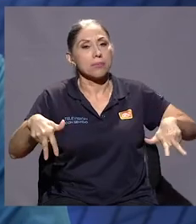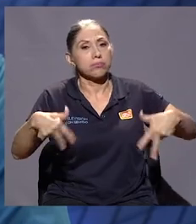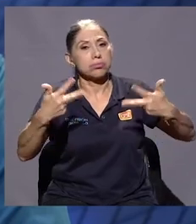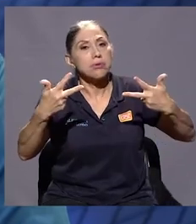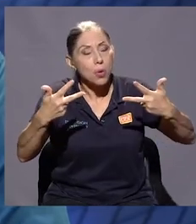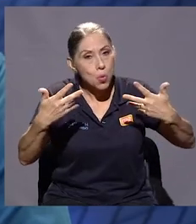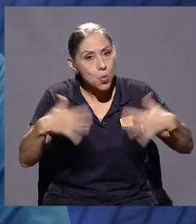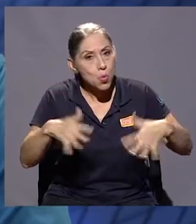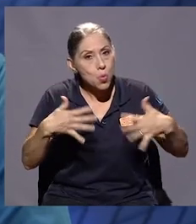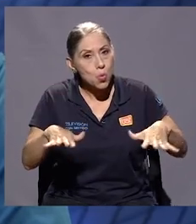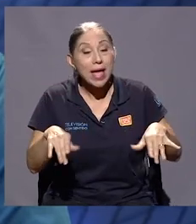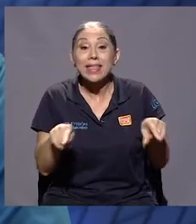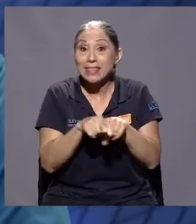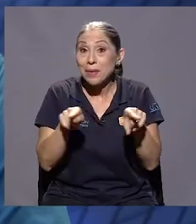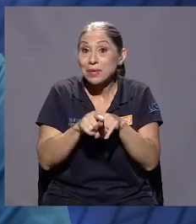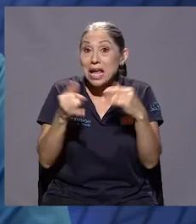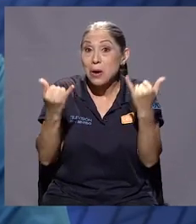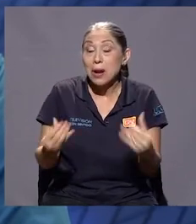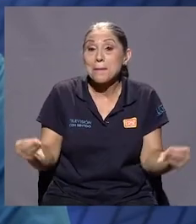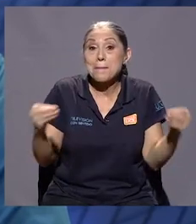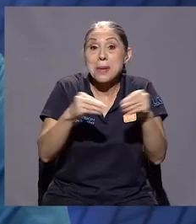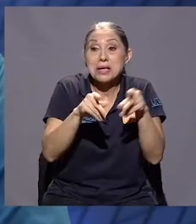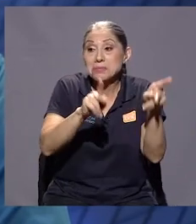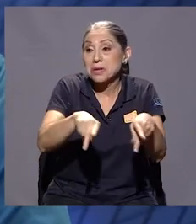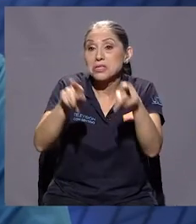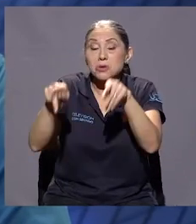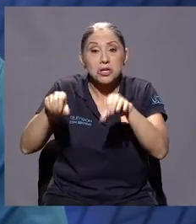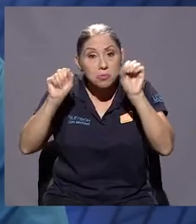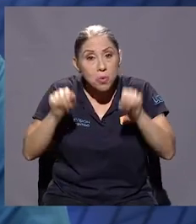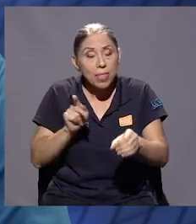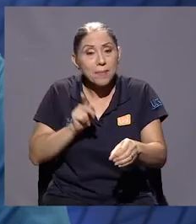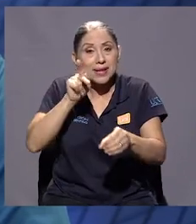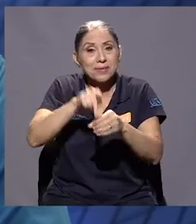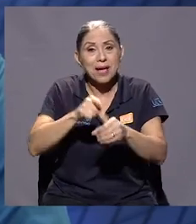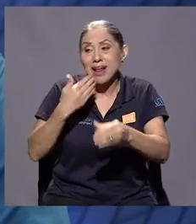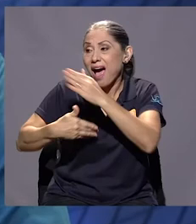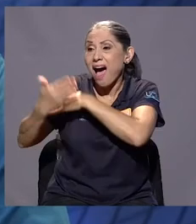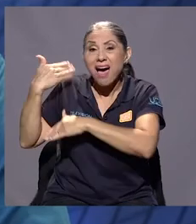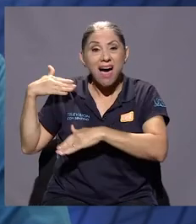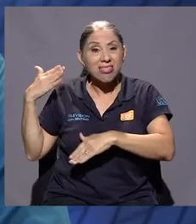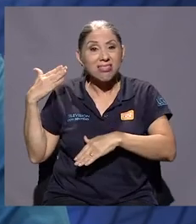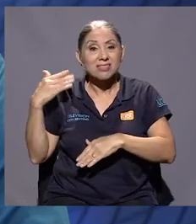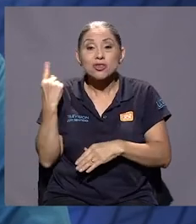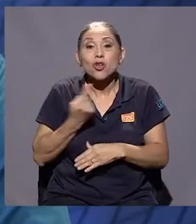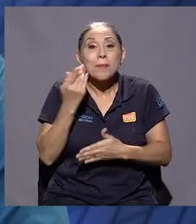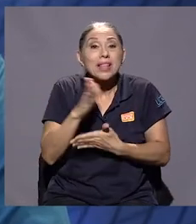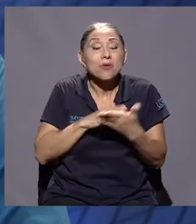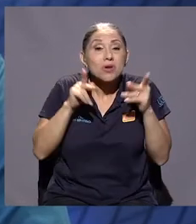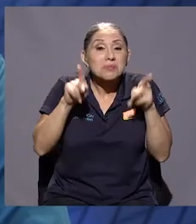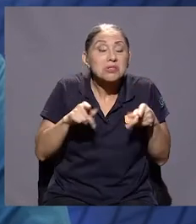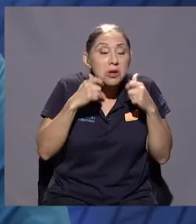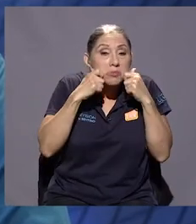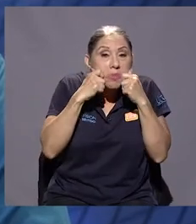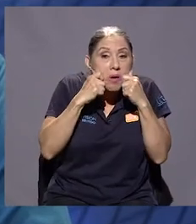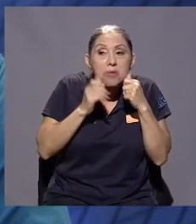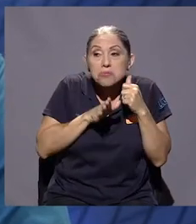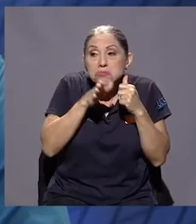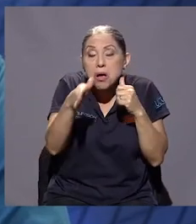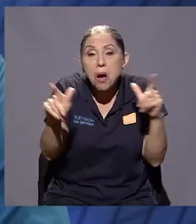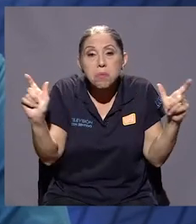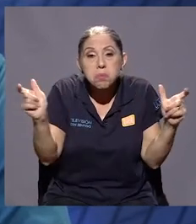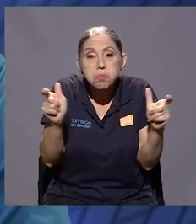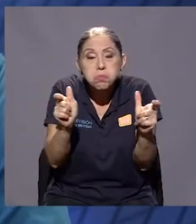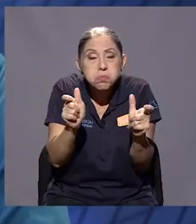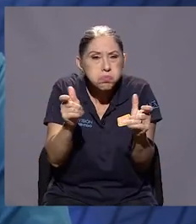porque ha aumentado también el alcance y la participación de la gente antes era limitada la gente que pueda llegar a algún lugar de quien sea no sé a algún lugar cercano